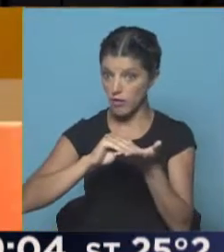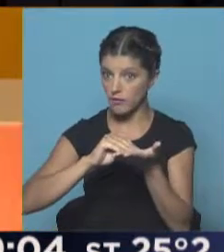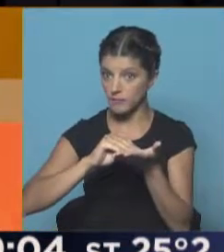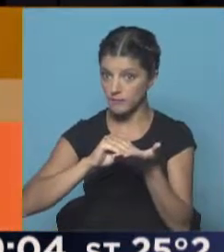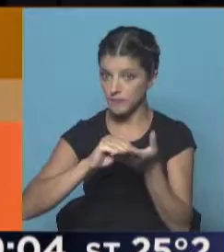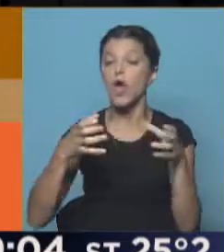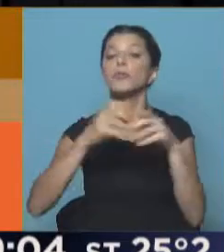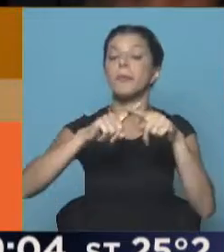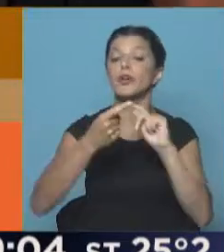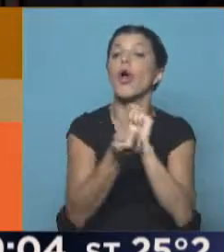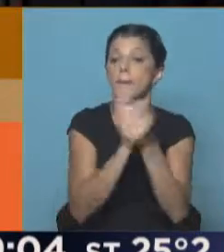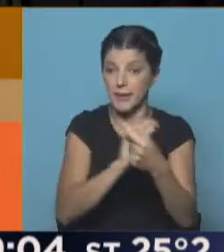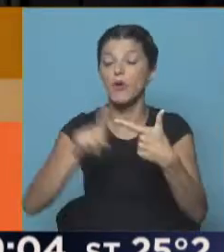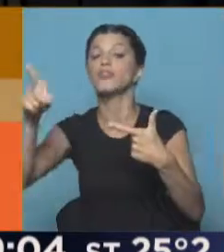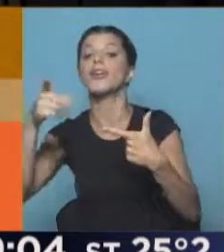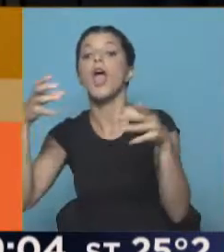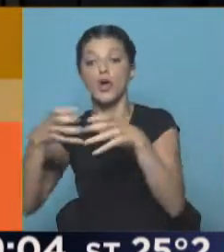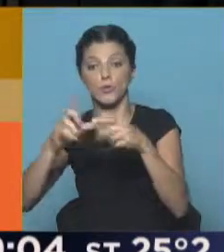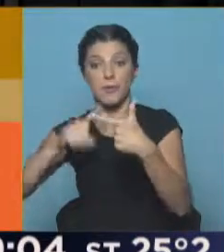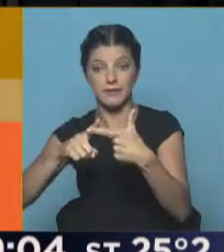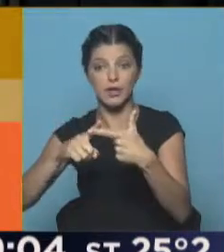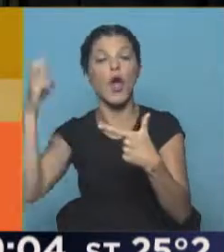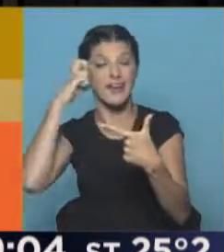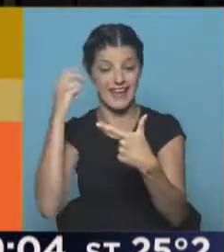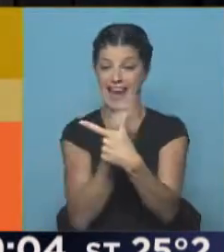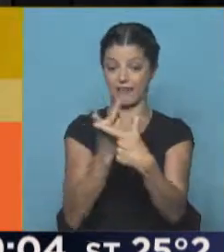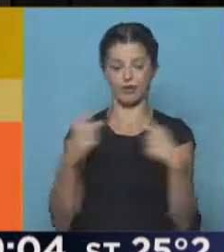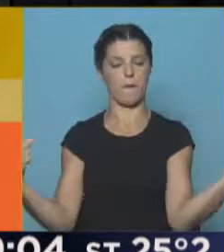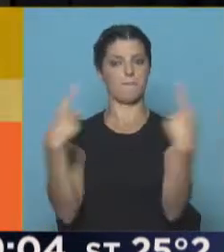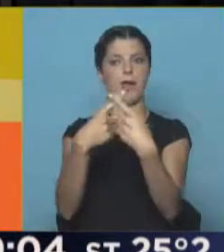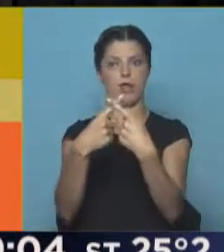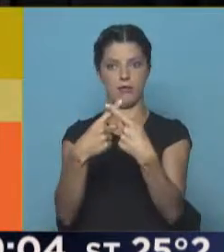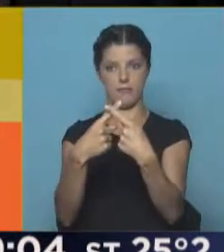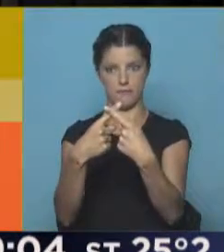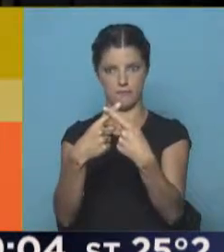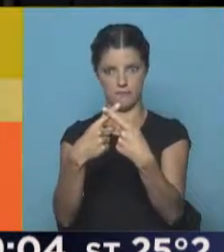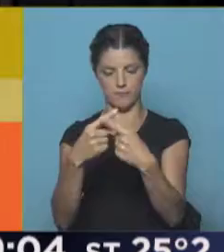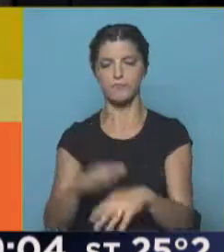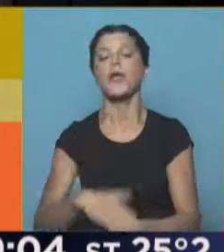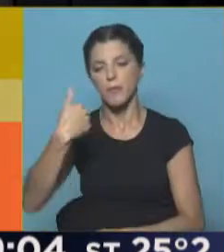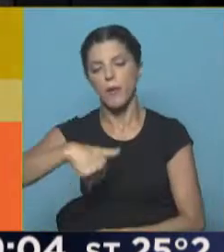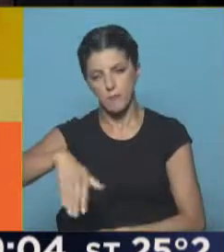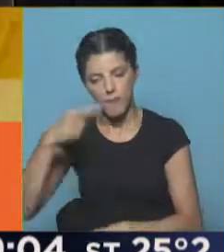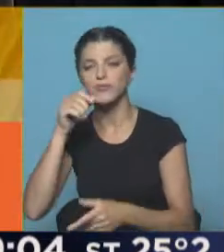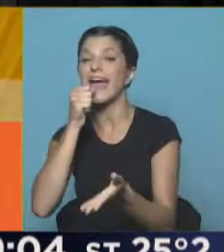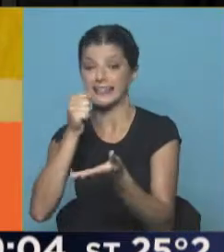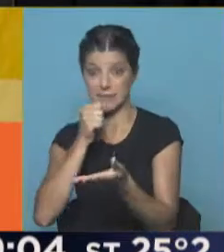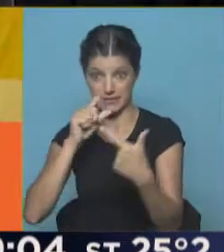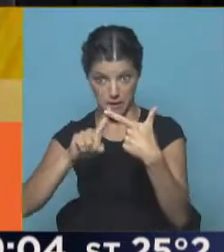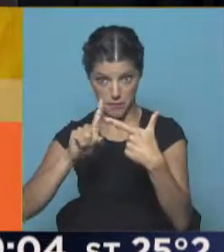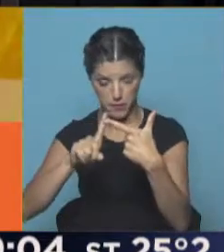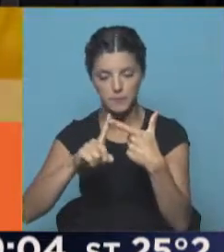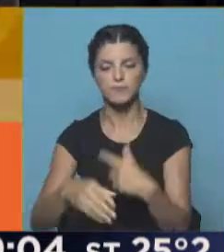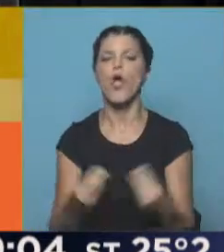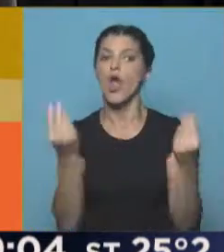de Cambiemos, y del bloque de la Unión Cívica Radical. Estamos hablando del cordobés Mario Negri, con quien vamos a charlar en instantes. Hubo mucha